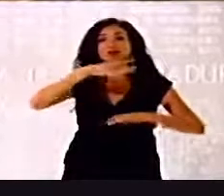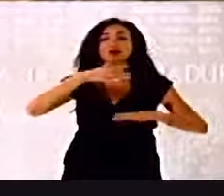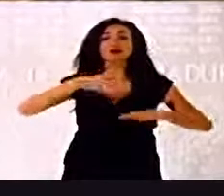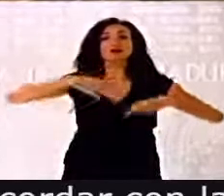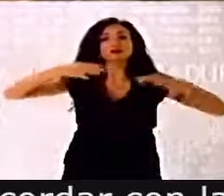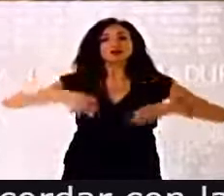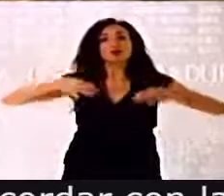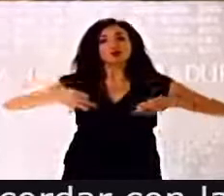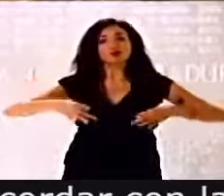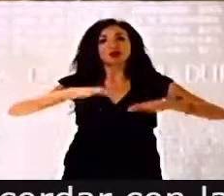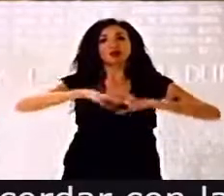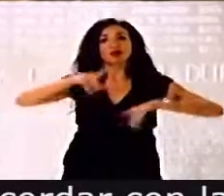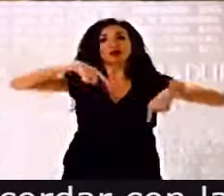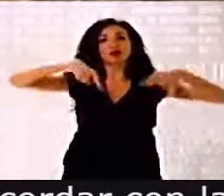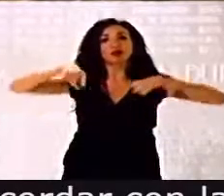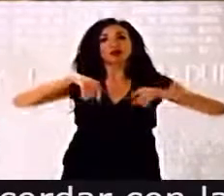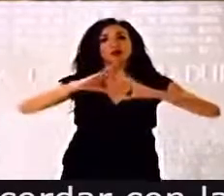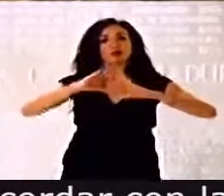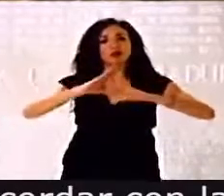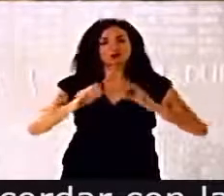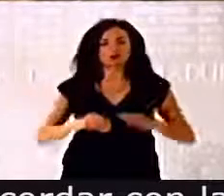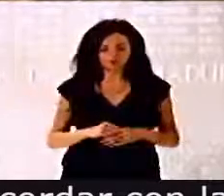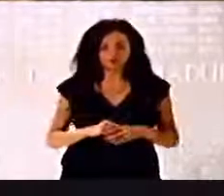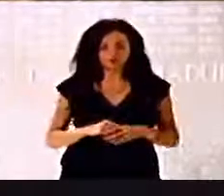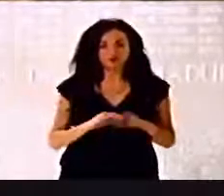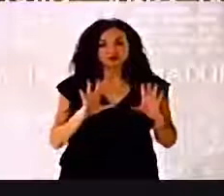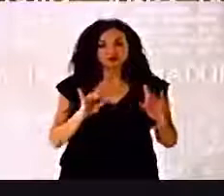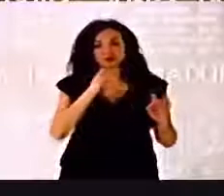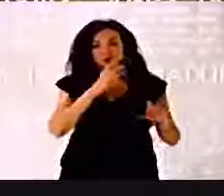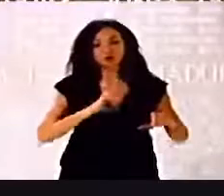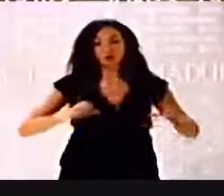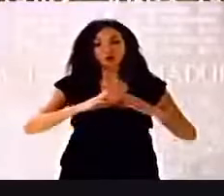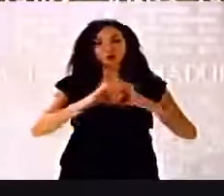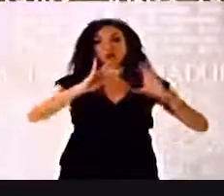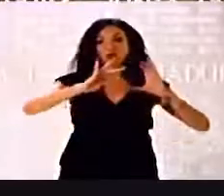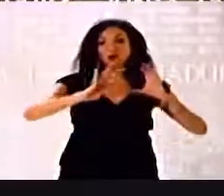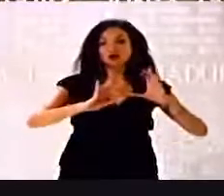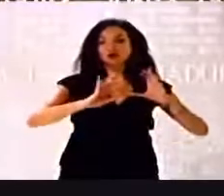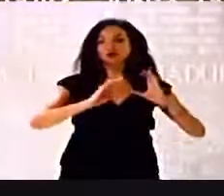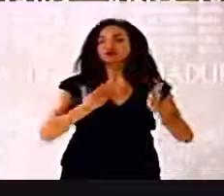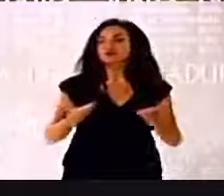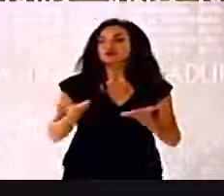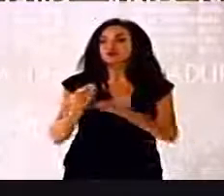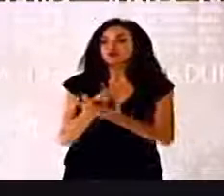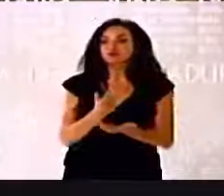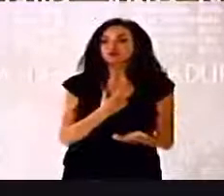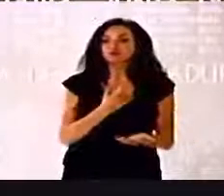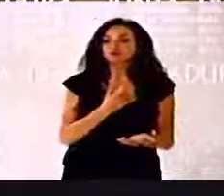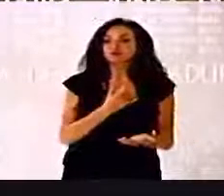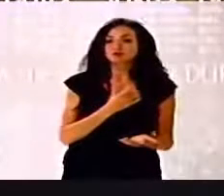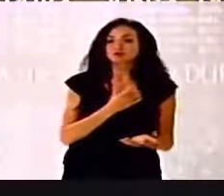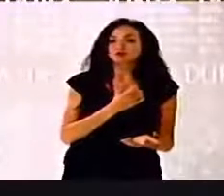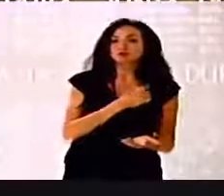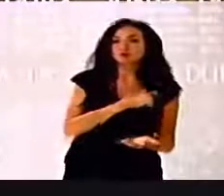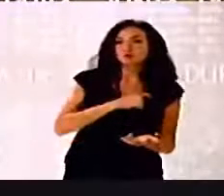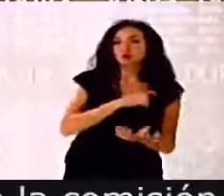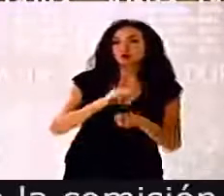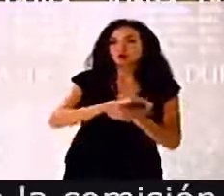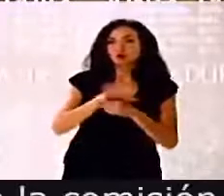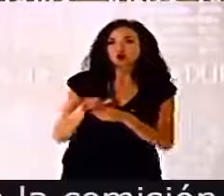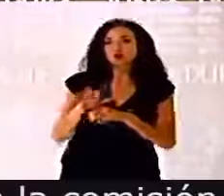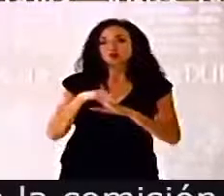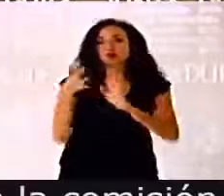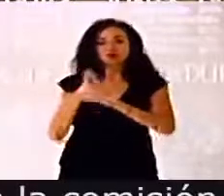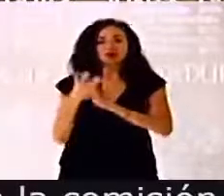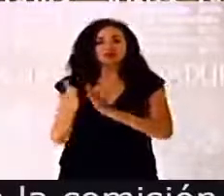Sí, la primera va en relación a que el Grupo Parlamentario Ciudadano ha pedido en la comisión COVID que tenemos para explicar las fases